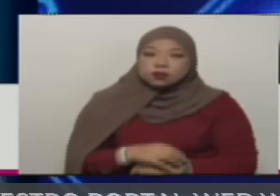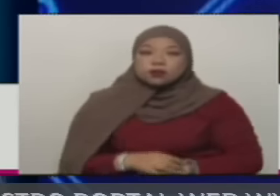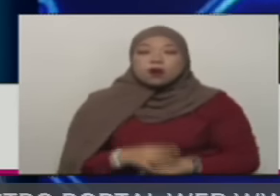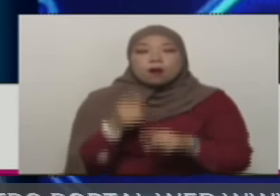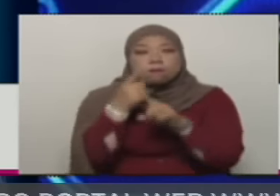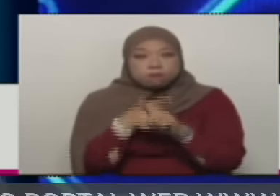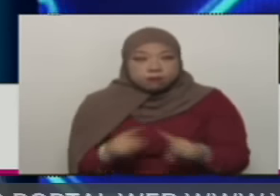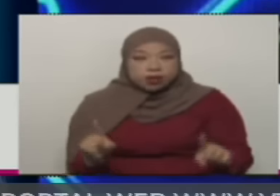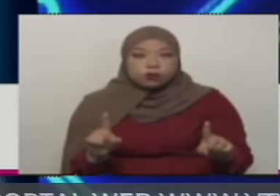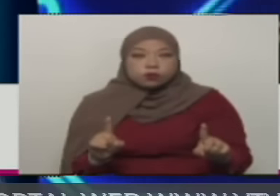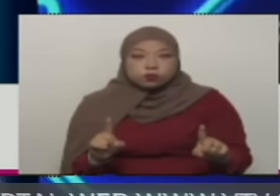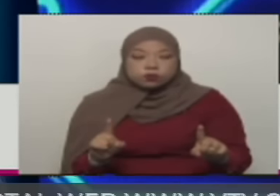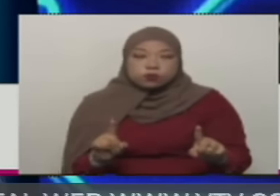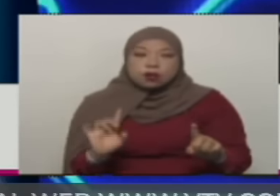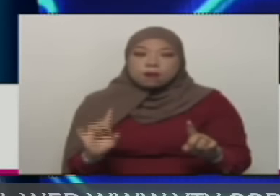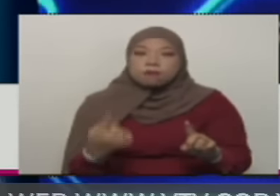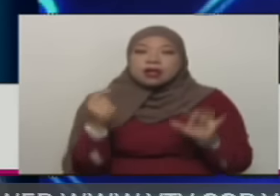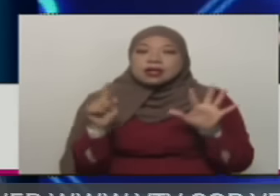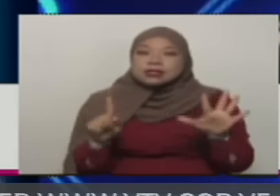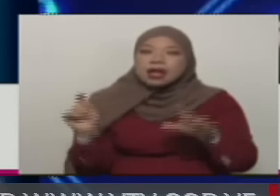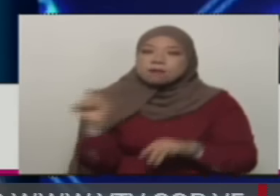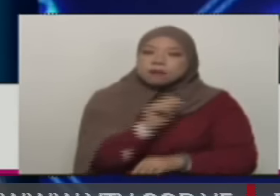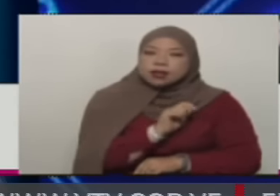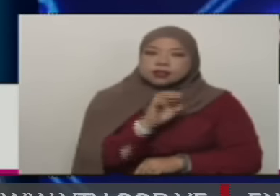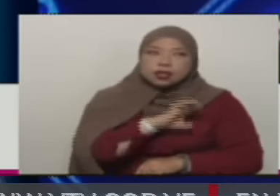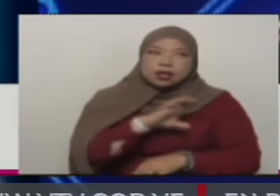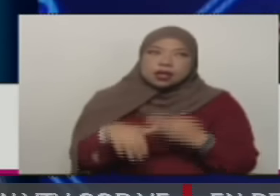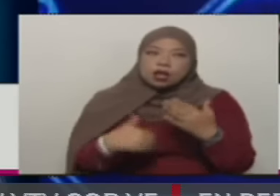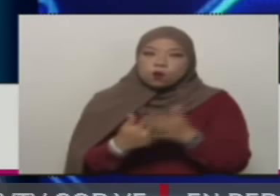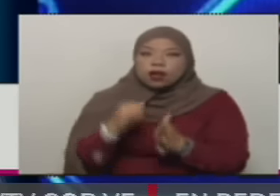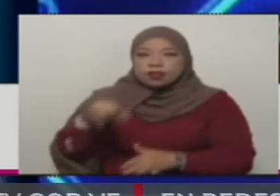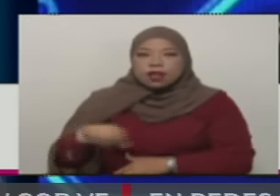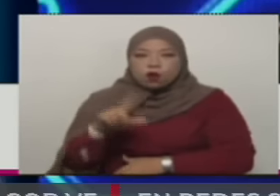Pero en el primer semestre, ¿cuánto creció la inversión?